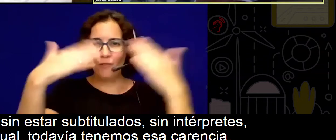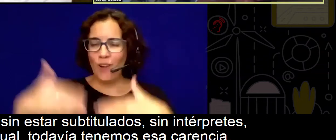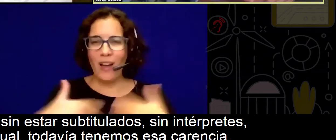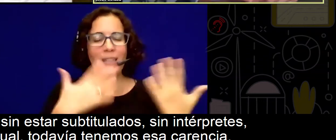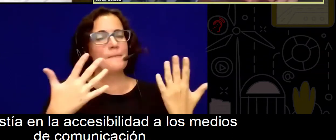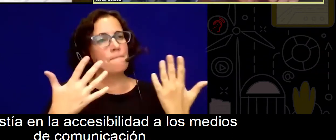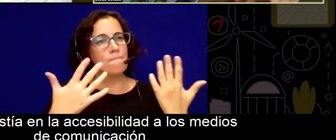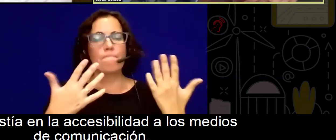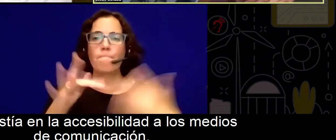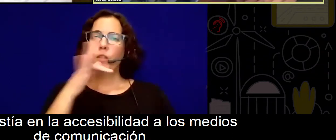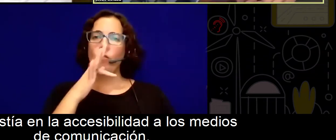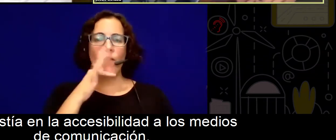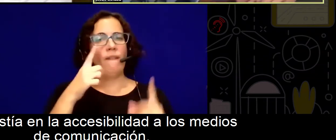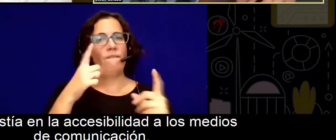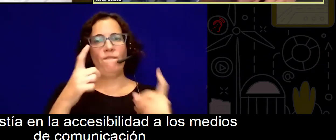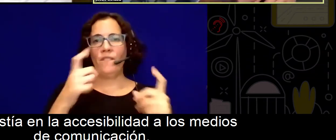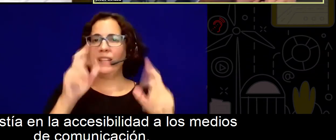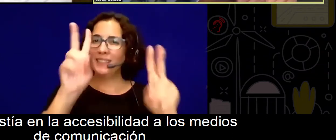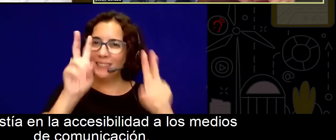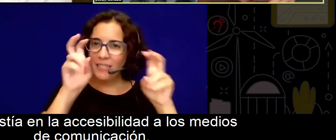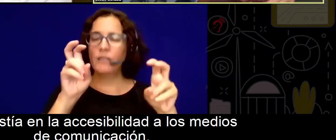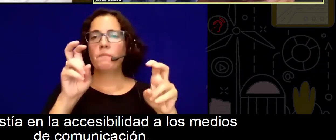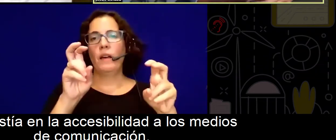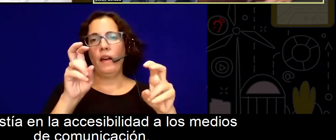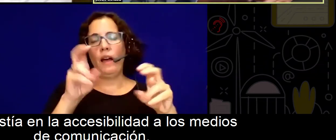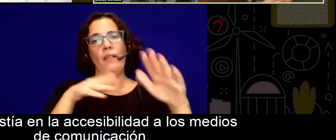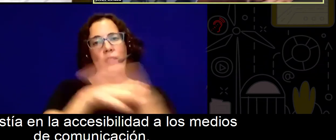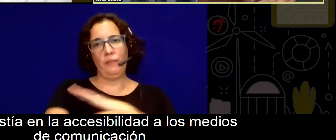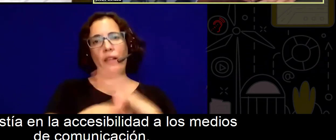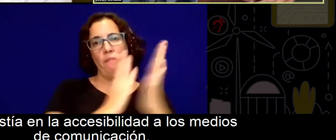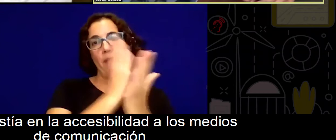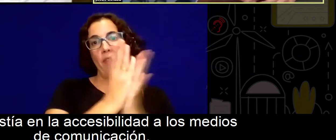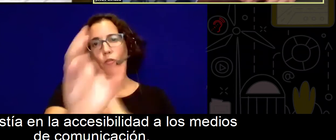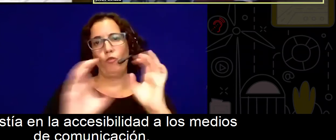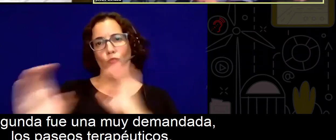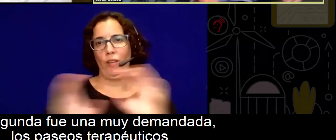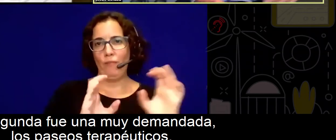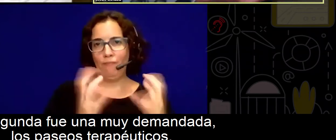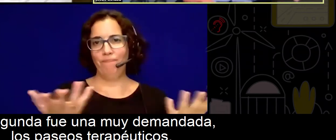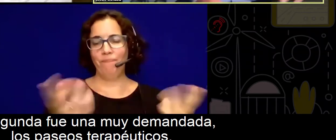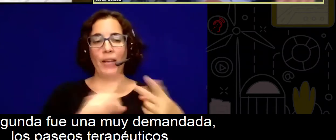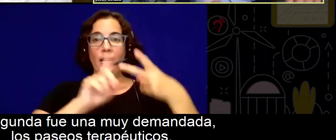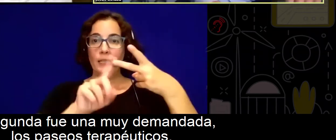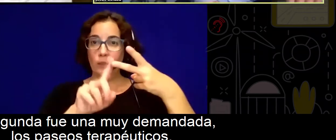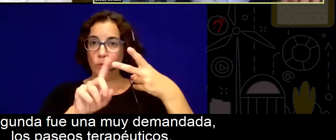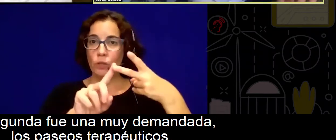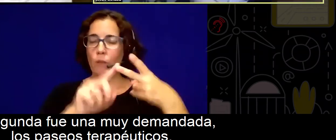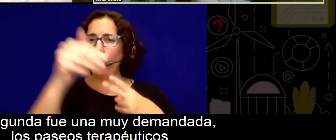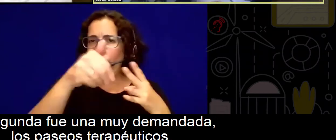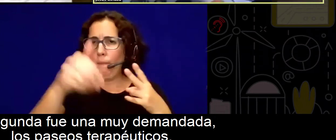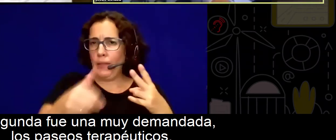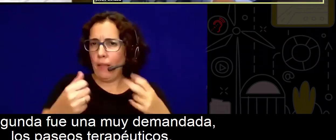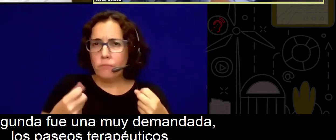todavía tenemos esa carencia, esa carestía en la accesibilidad a los medios de comunicación. La segunda fue una muy demandada, la de los